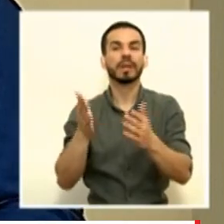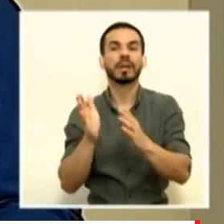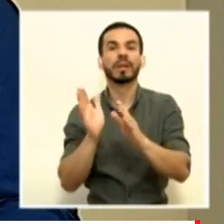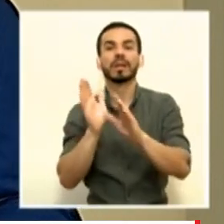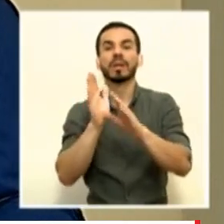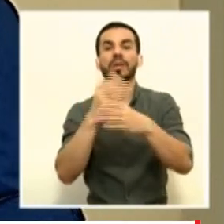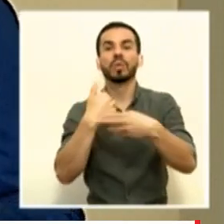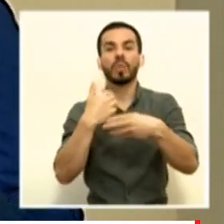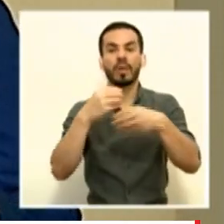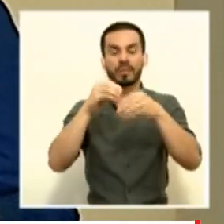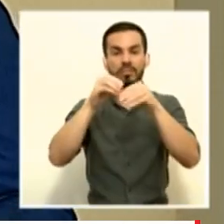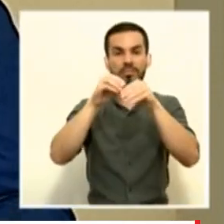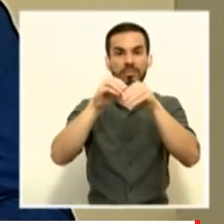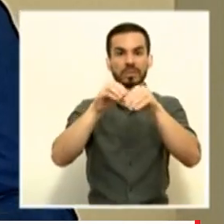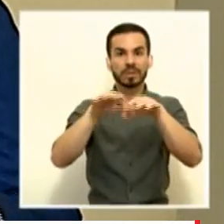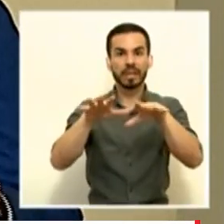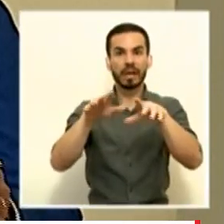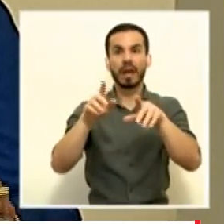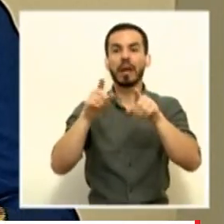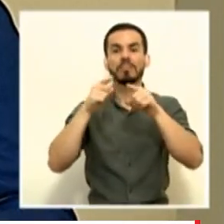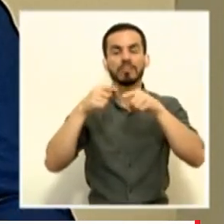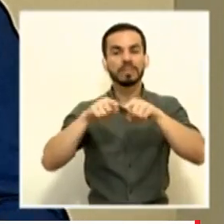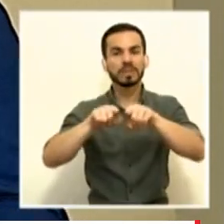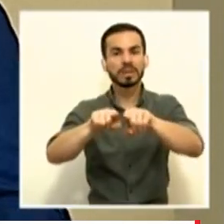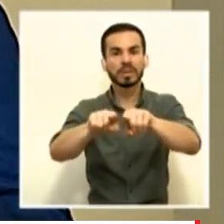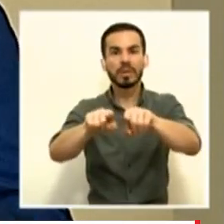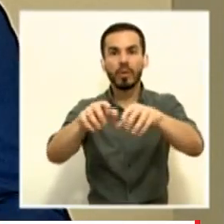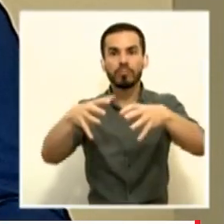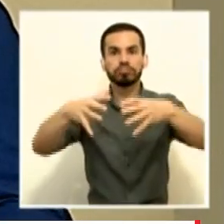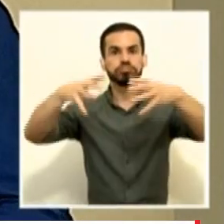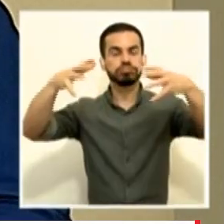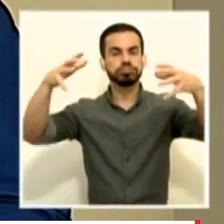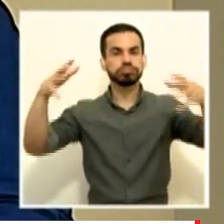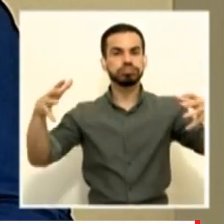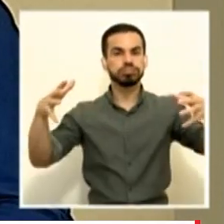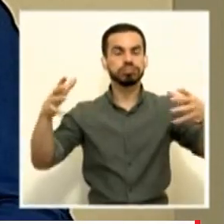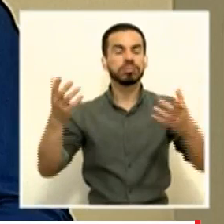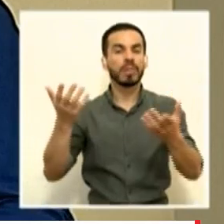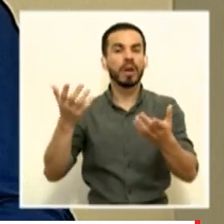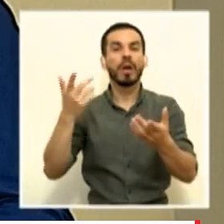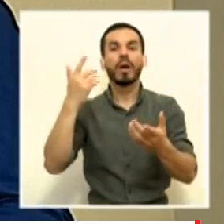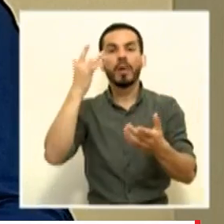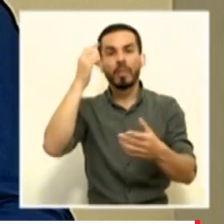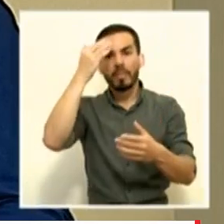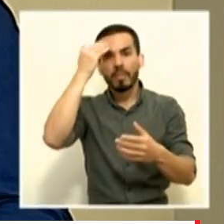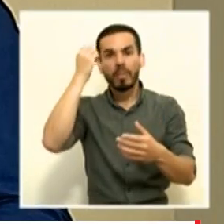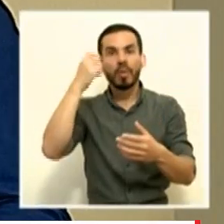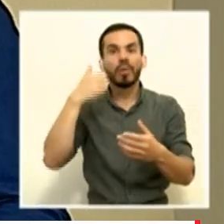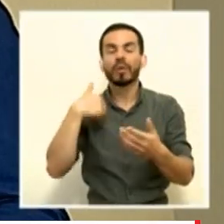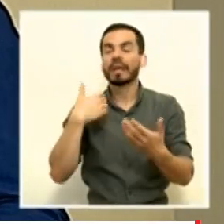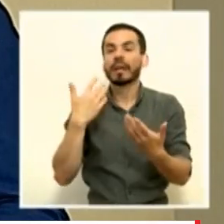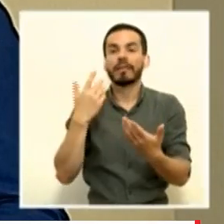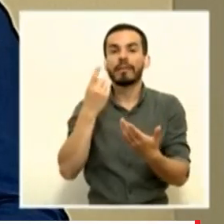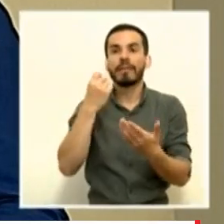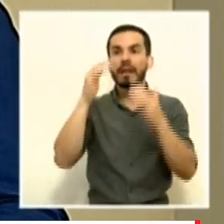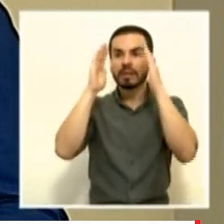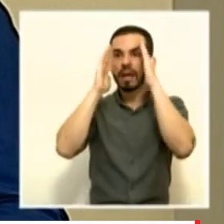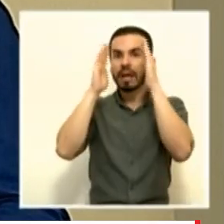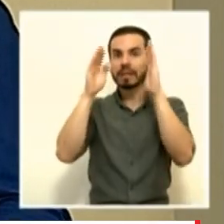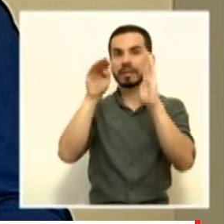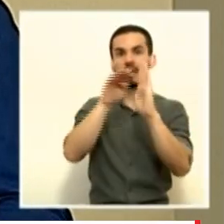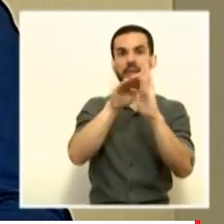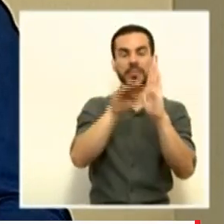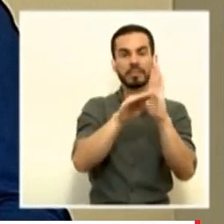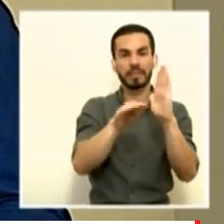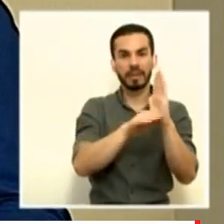existan transmisiones simultáneas de forma masiva por el no acatamiento de las medidas.